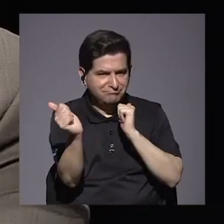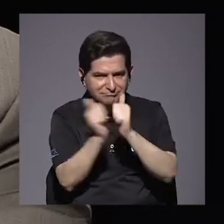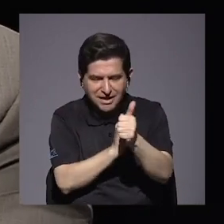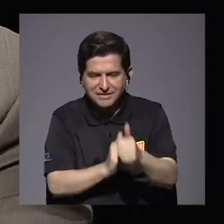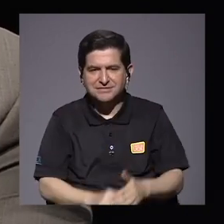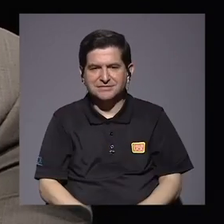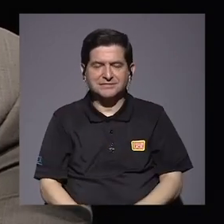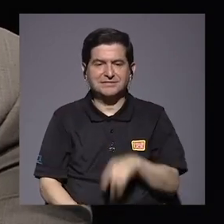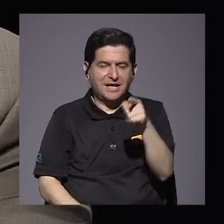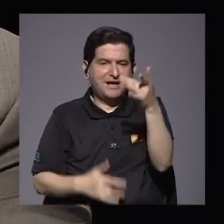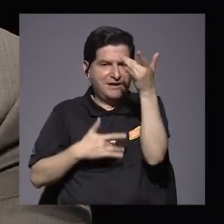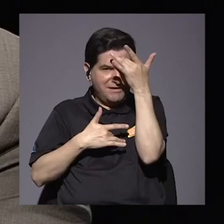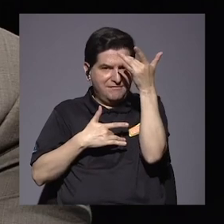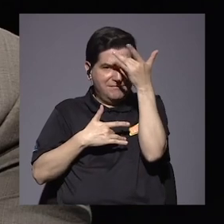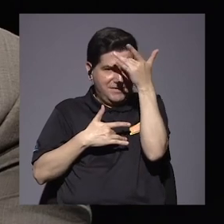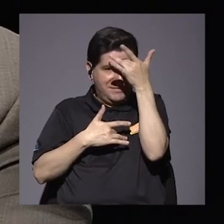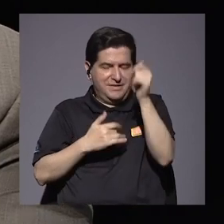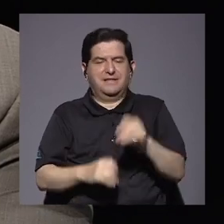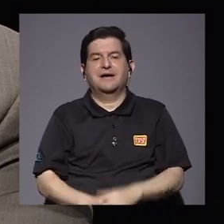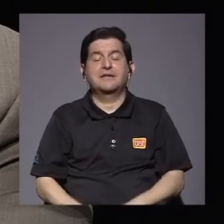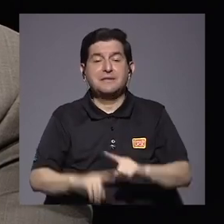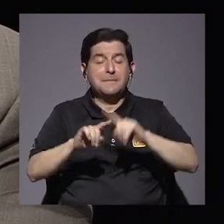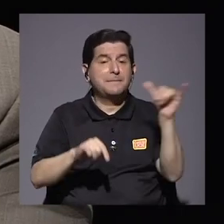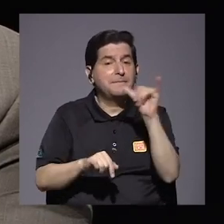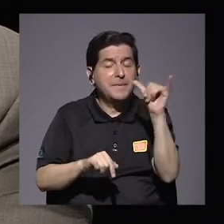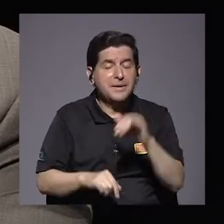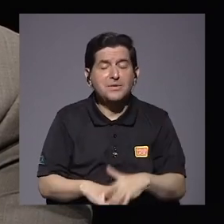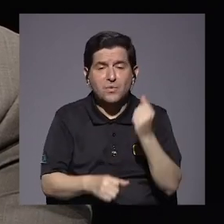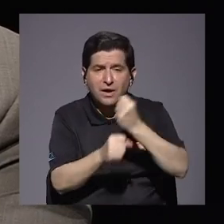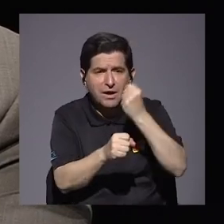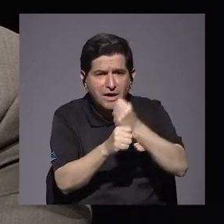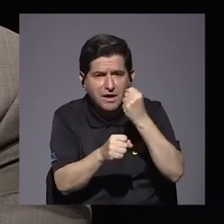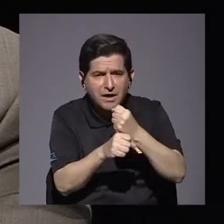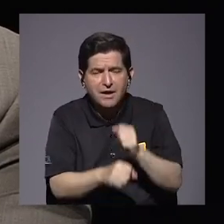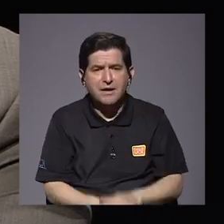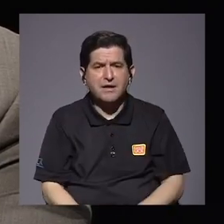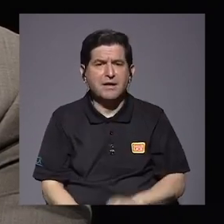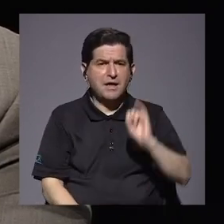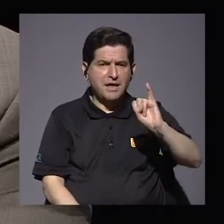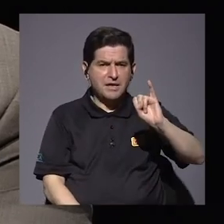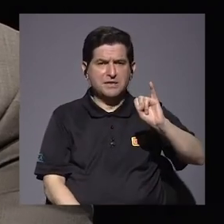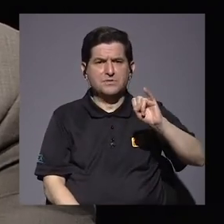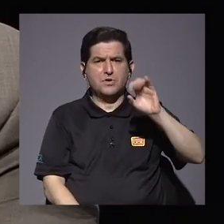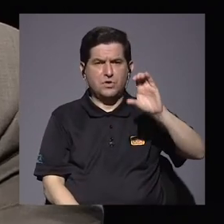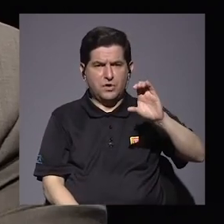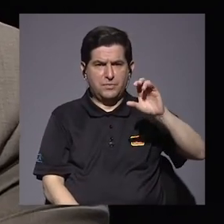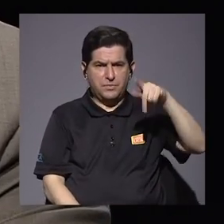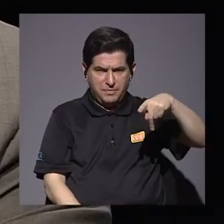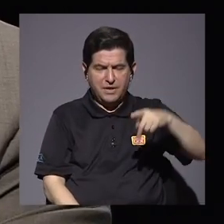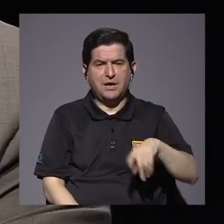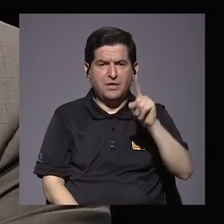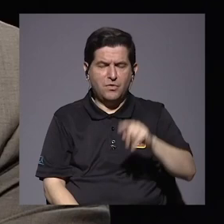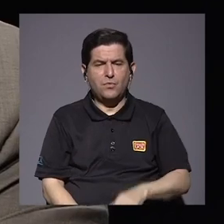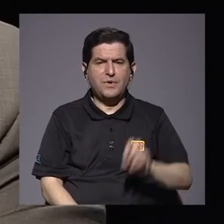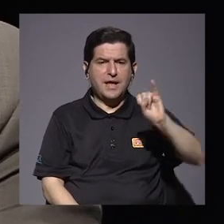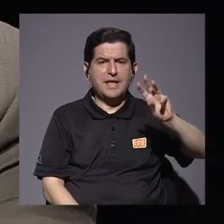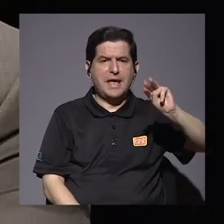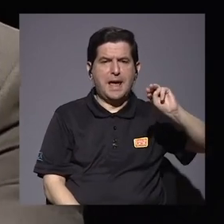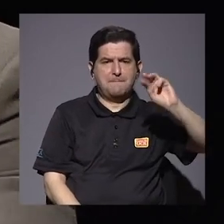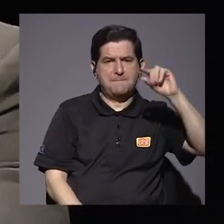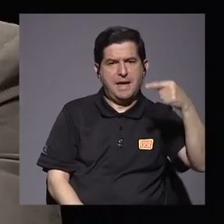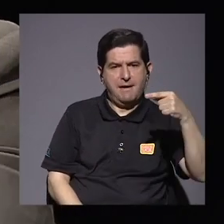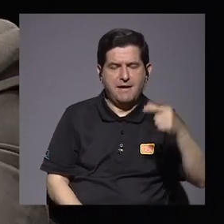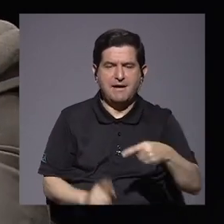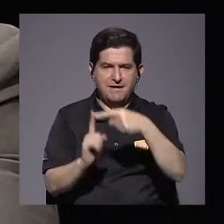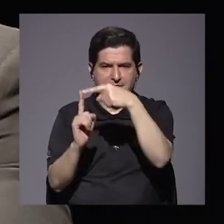por la enfermedad. Pero también estamos trabajando desde el Clodomiro Picado en producir una inmunoglobulina